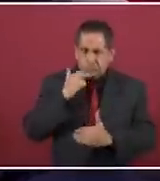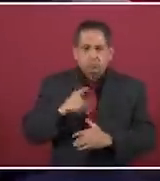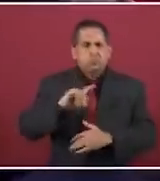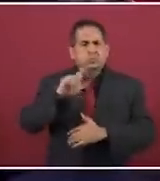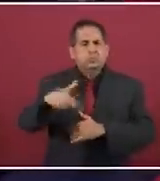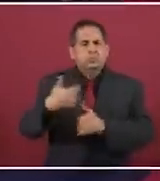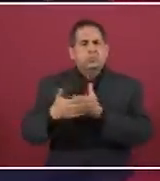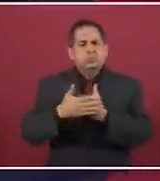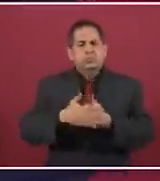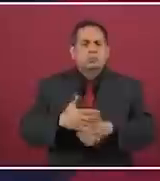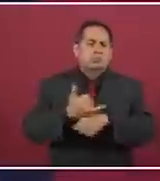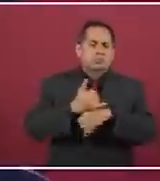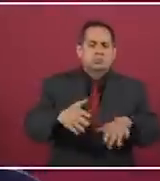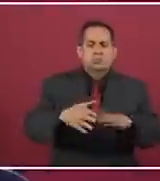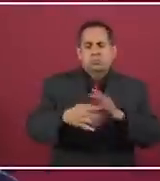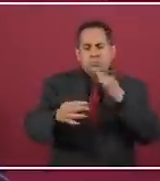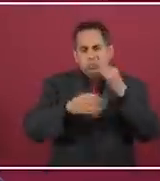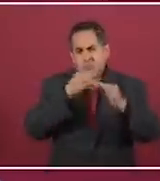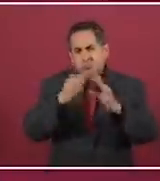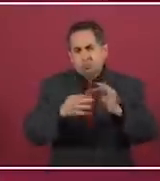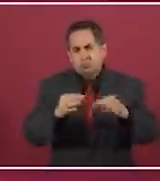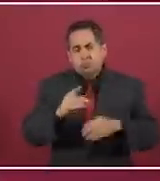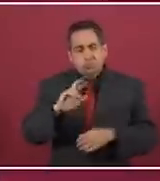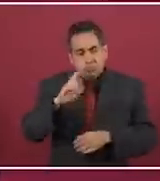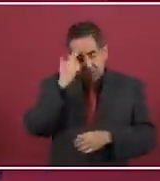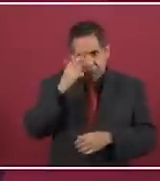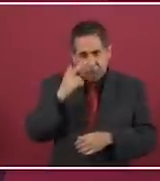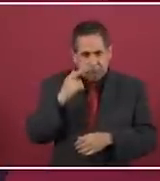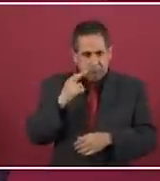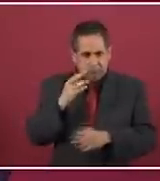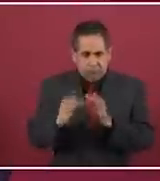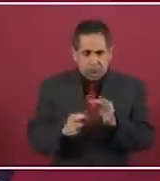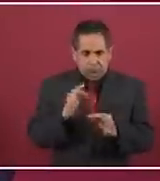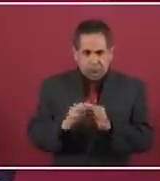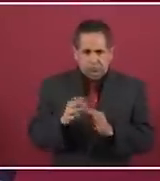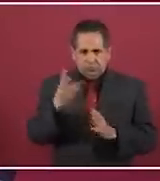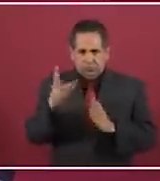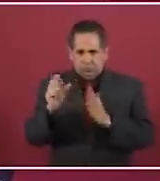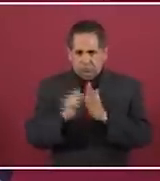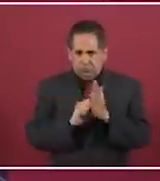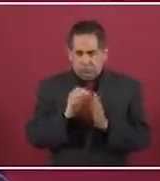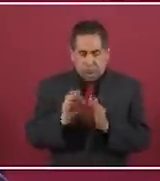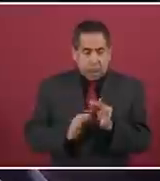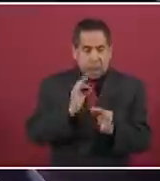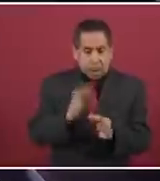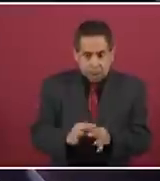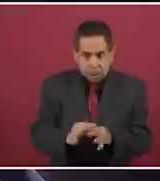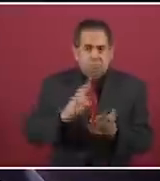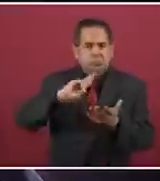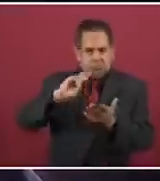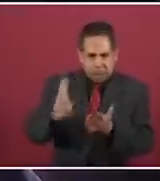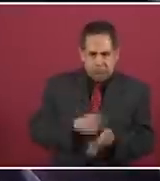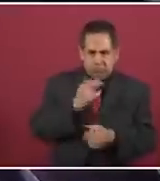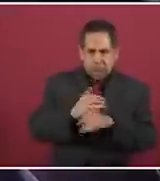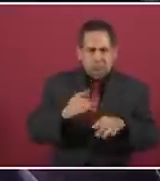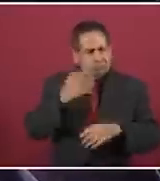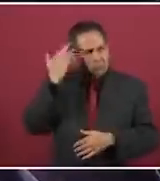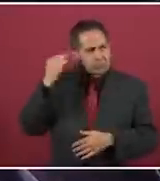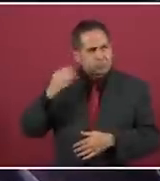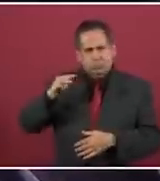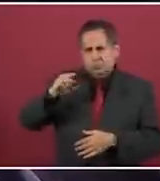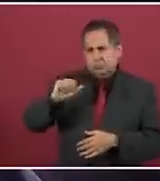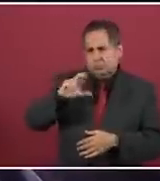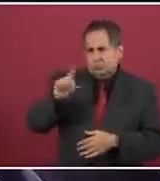informar cuando se cumplan otros 3 meses, es decir, informé en marzo,